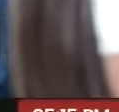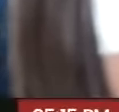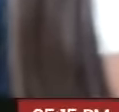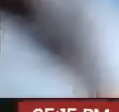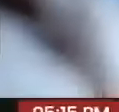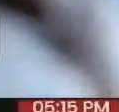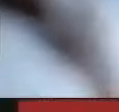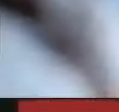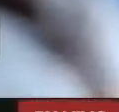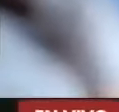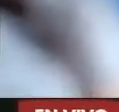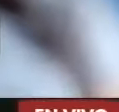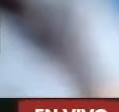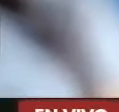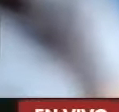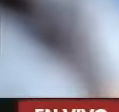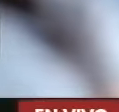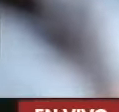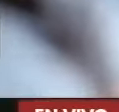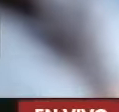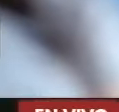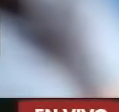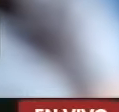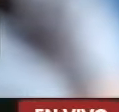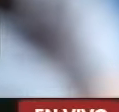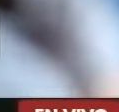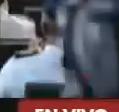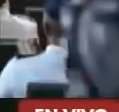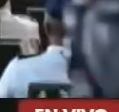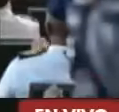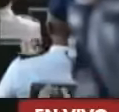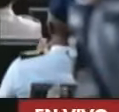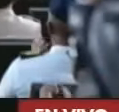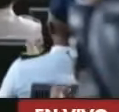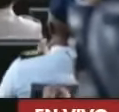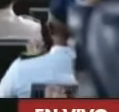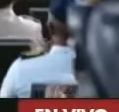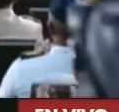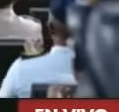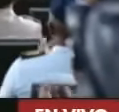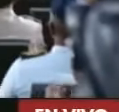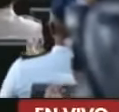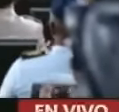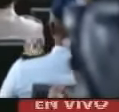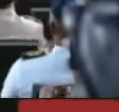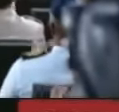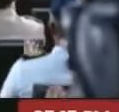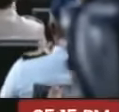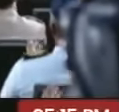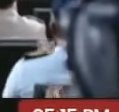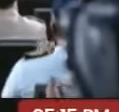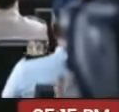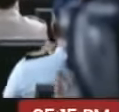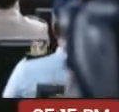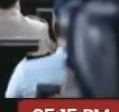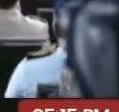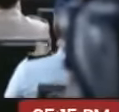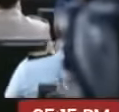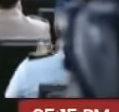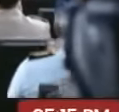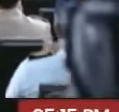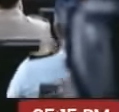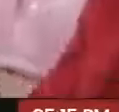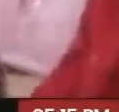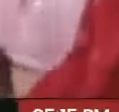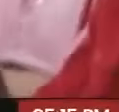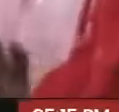hoy lanzar oficialmente y activar para toda la juventud venezolana la gran misión Venezuela Joven. Gran